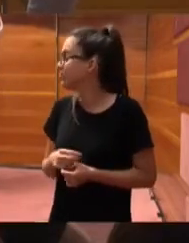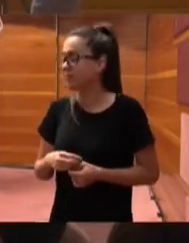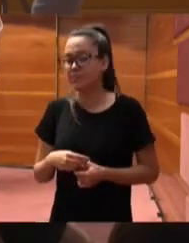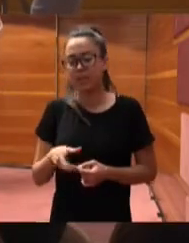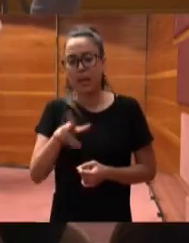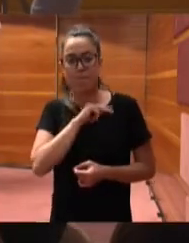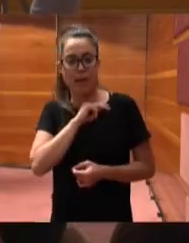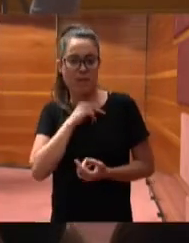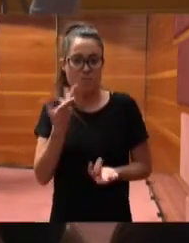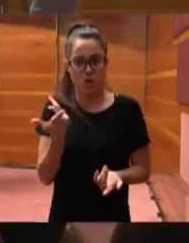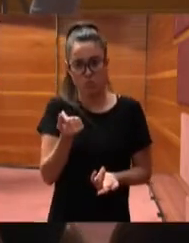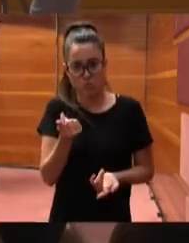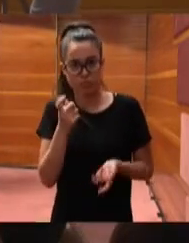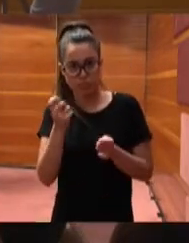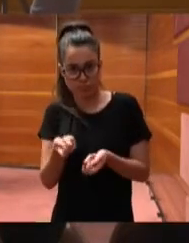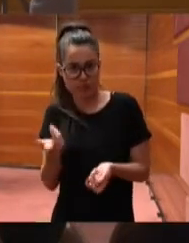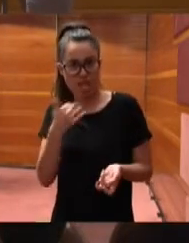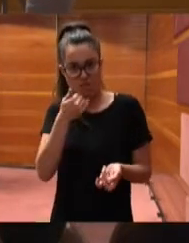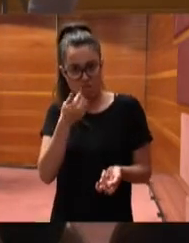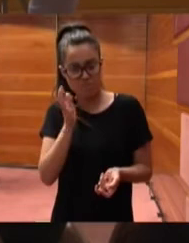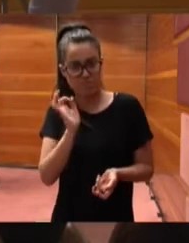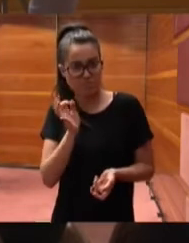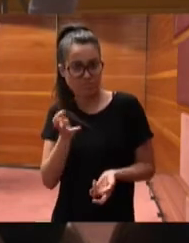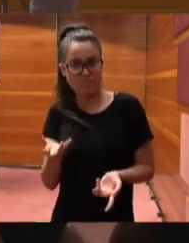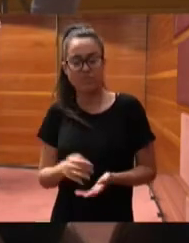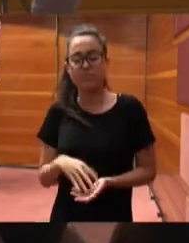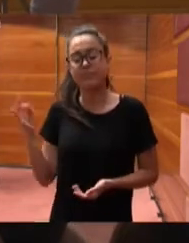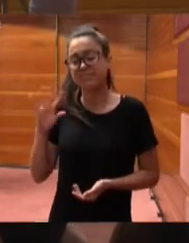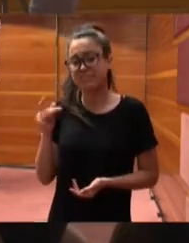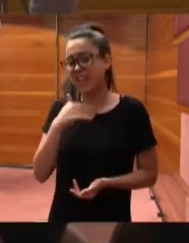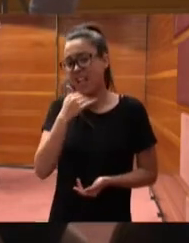sí, más a sí, gamificar ejemplo, el proceso. O sea, a ludificar el proceso, ¿no?